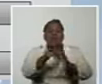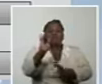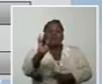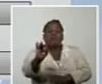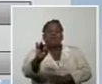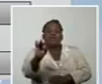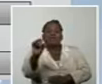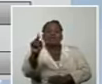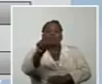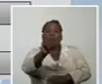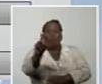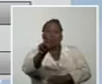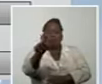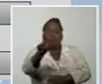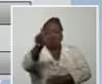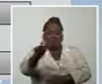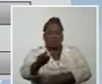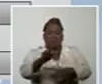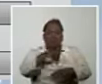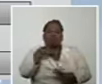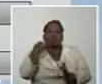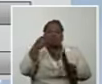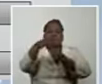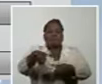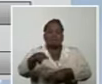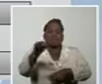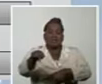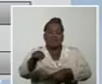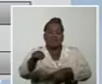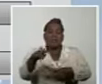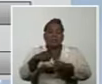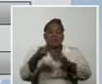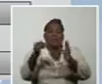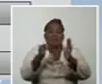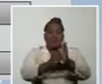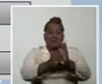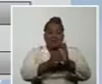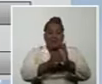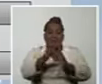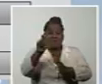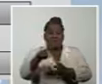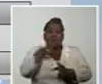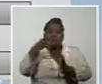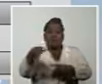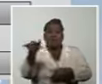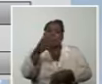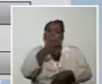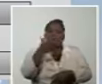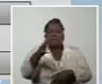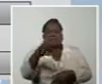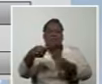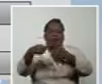332.711 fallecidos. Esa es una letalidad muy similar a la del día de ayer, de